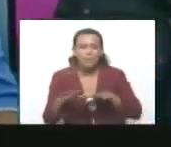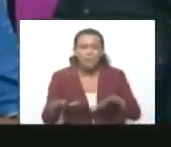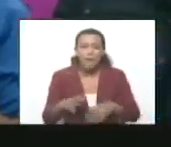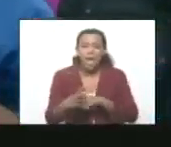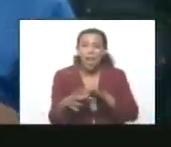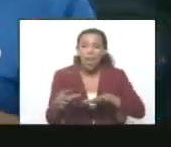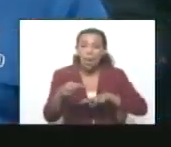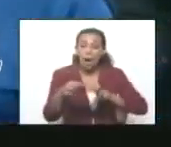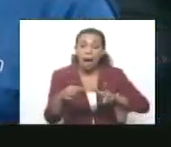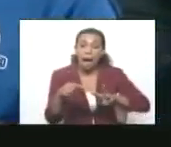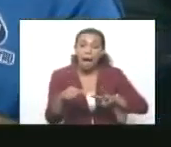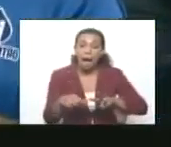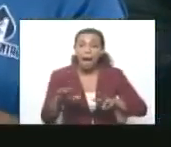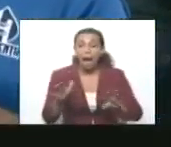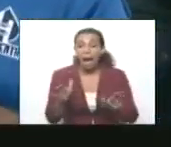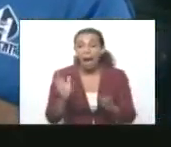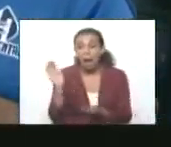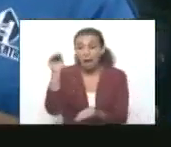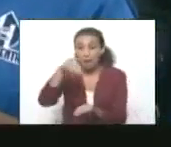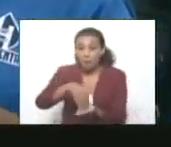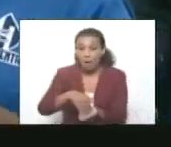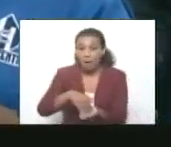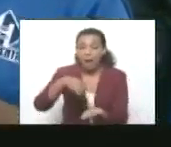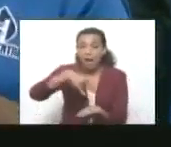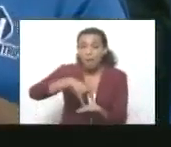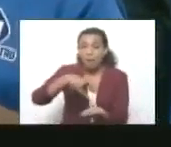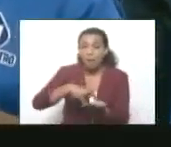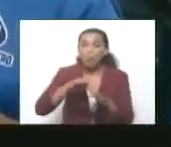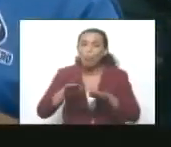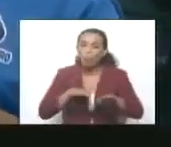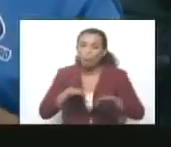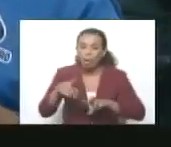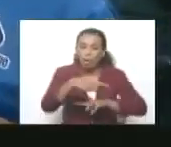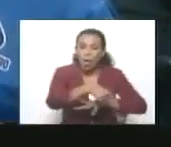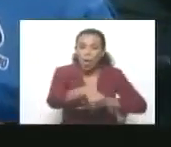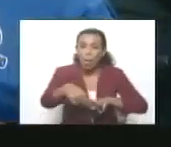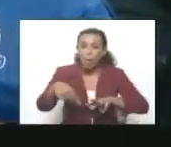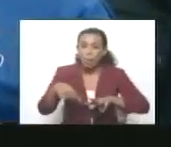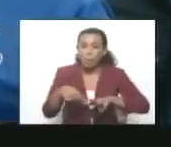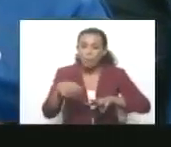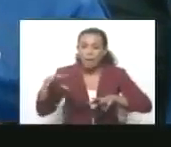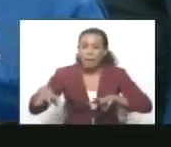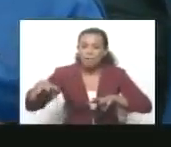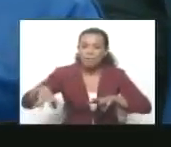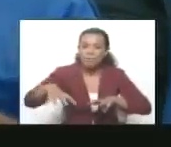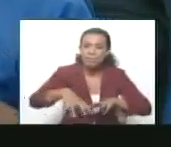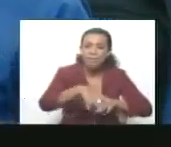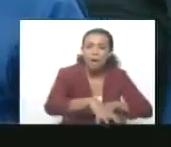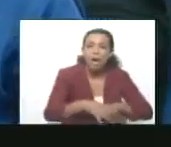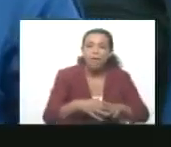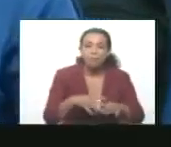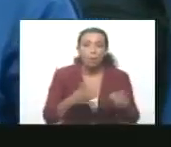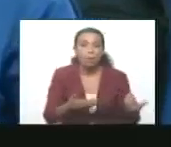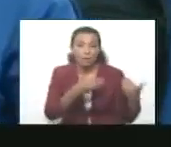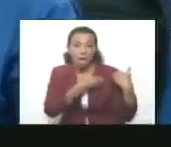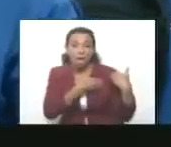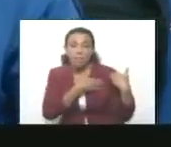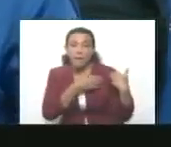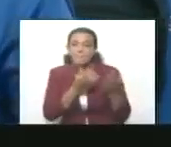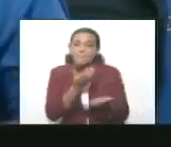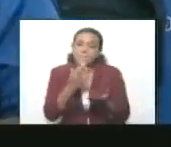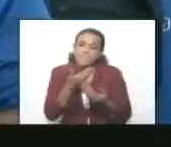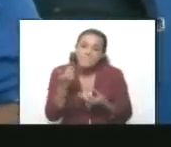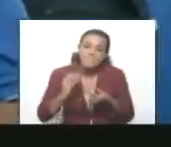estados, Aragua, Carabobo y Cogedes. Y cuente usted con esa clase trabajadora, con la fuerza del agua, que estamos desplegados para